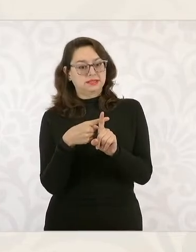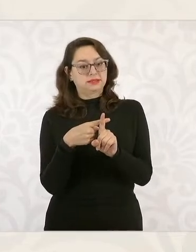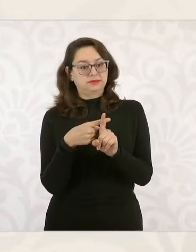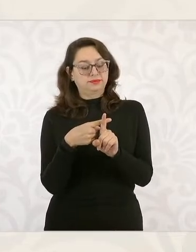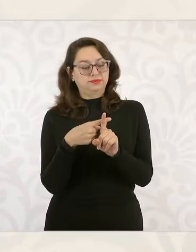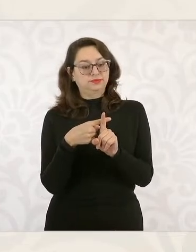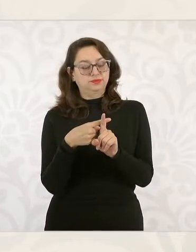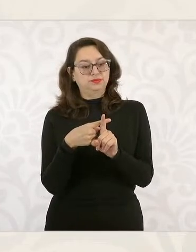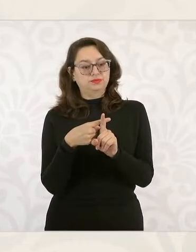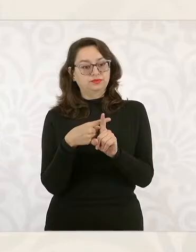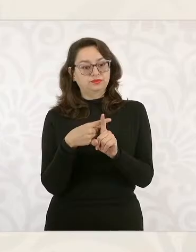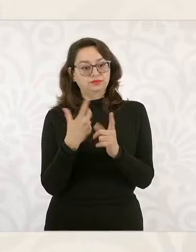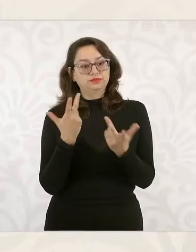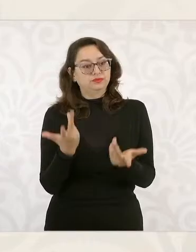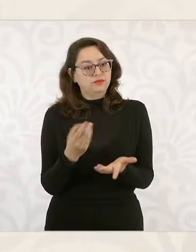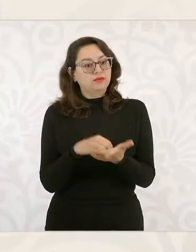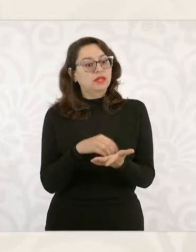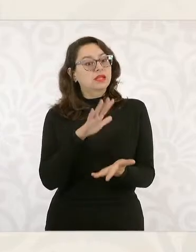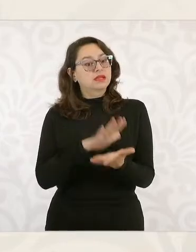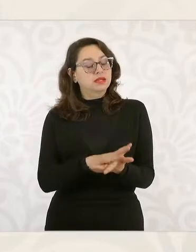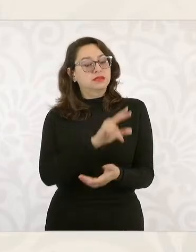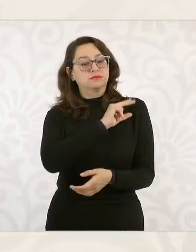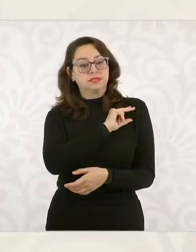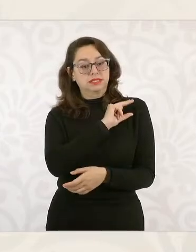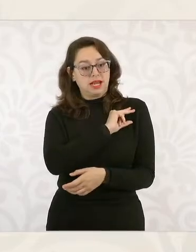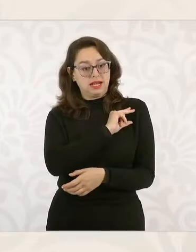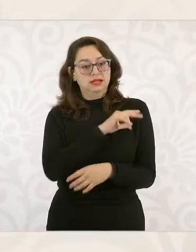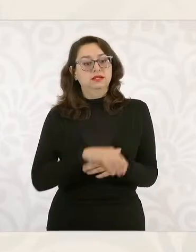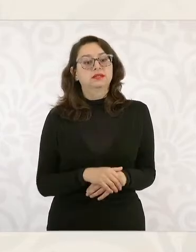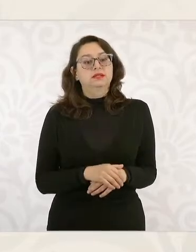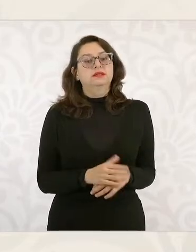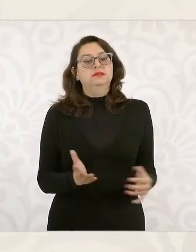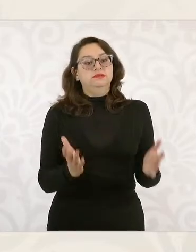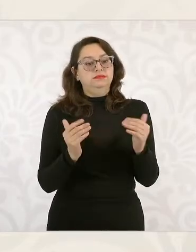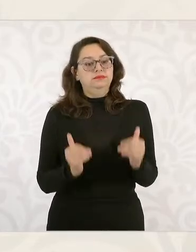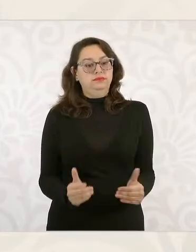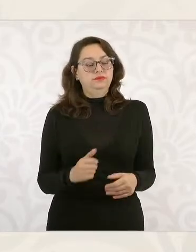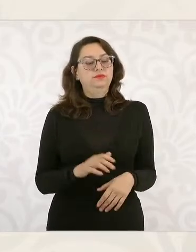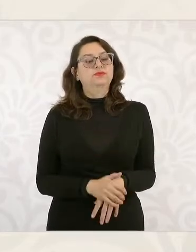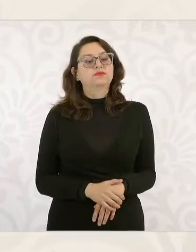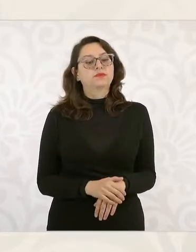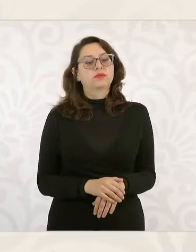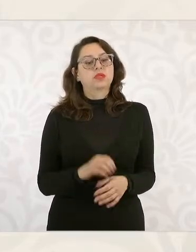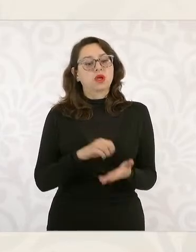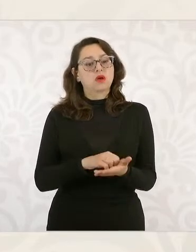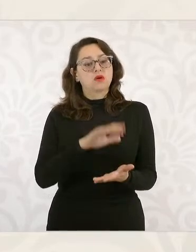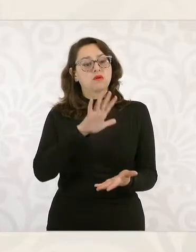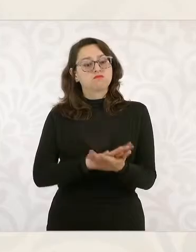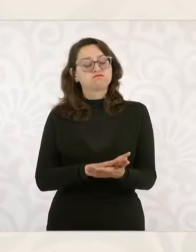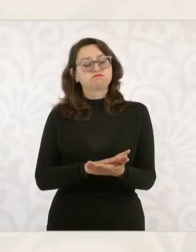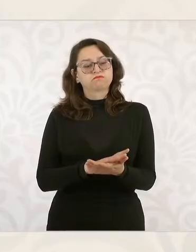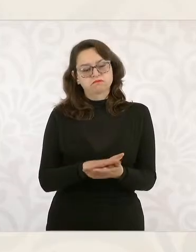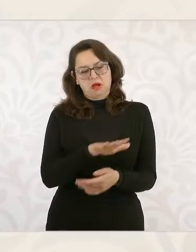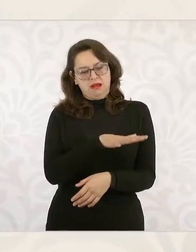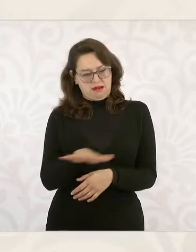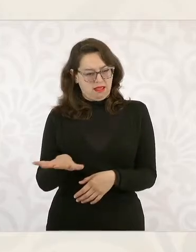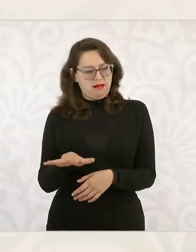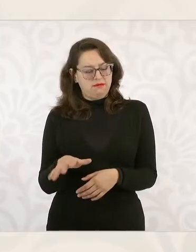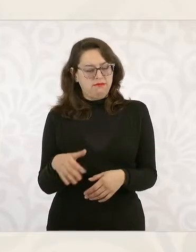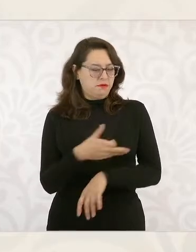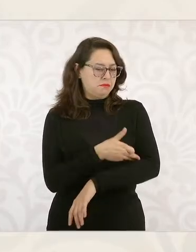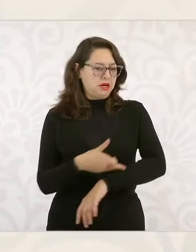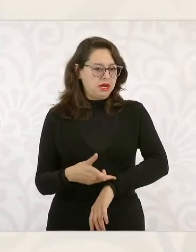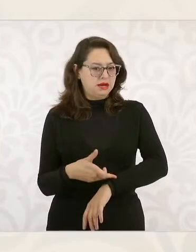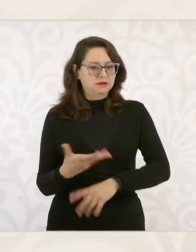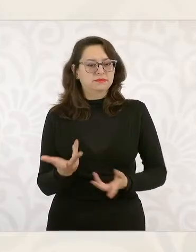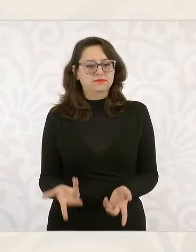más consultas de especialidad, y en consultas de medicina familiar fueron 104 millones